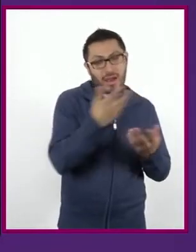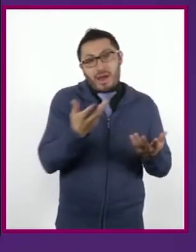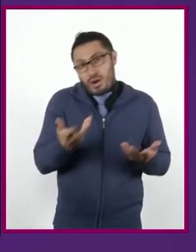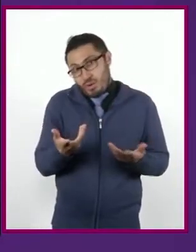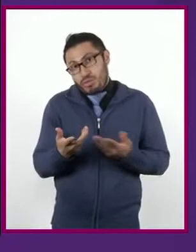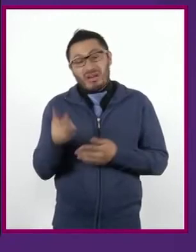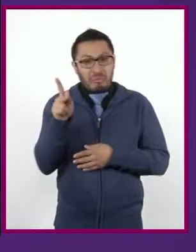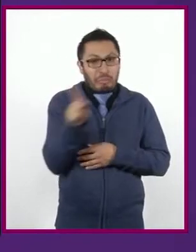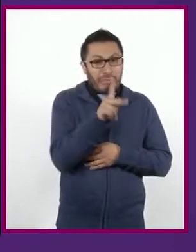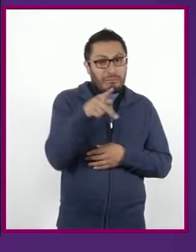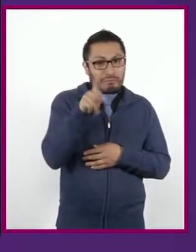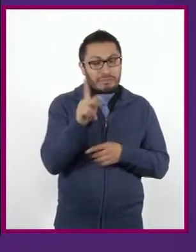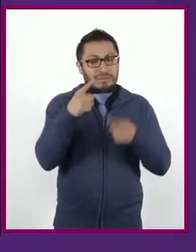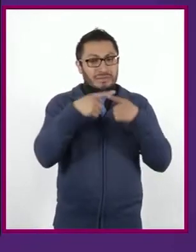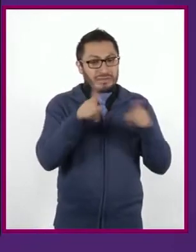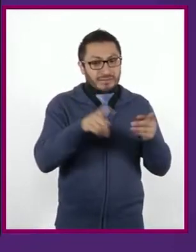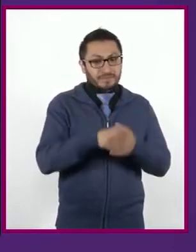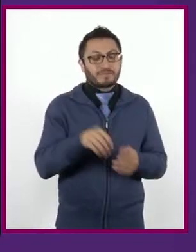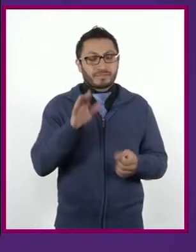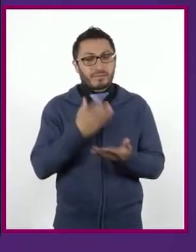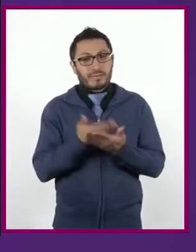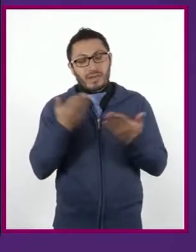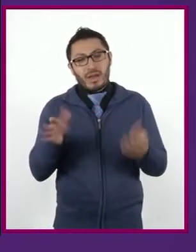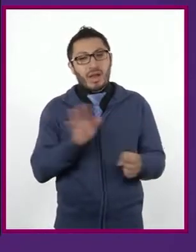Ahora observemos qué líquido es más viscoso.